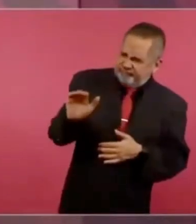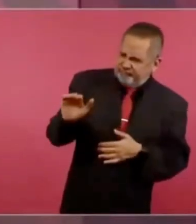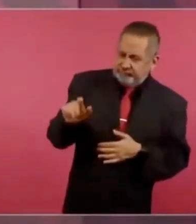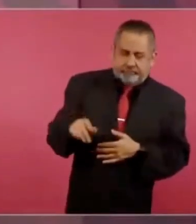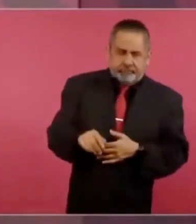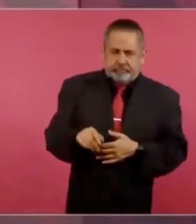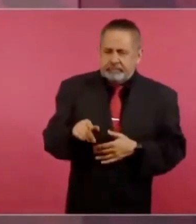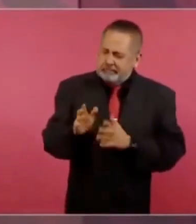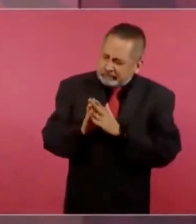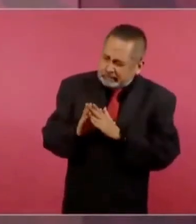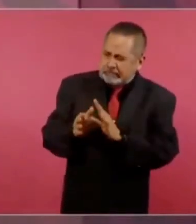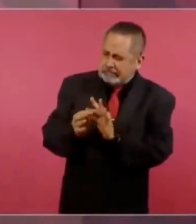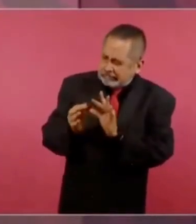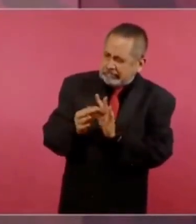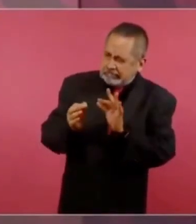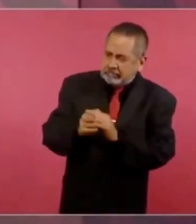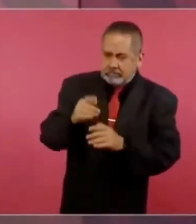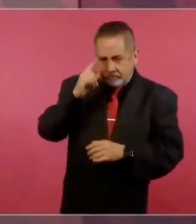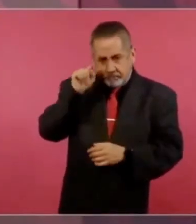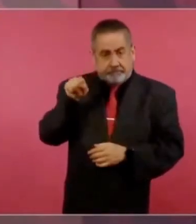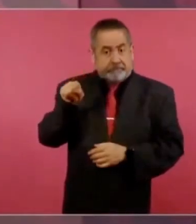a convencerlo